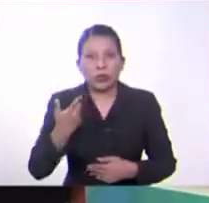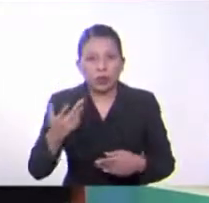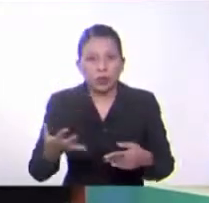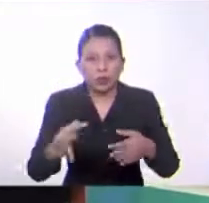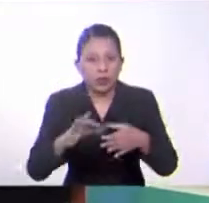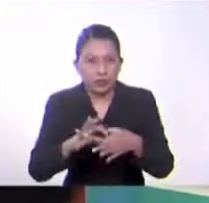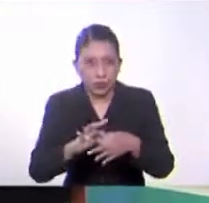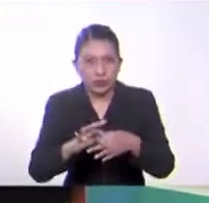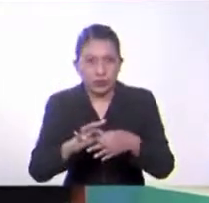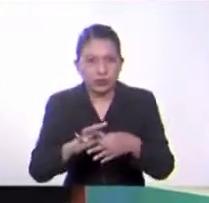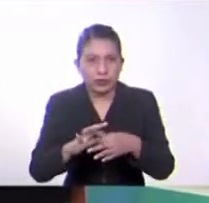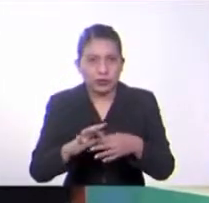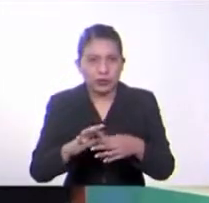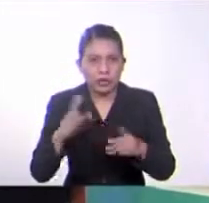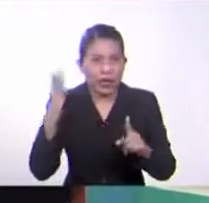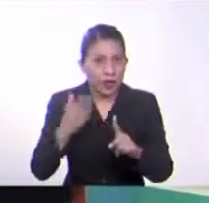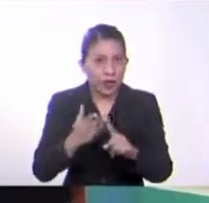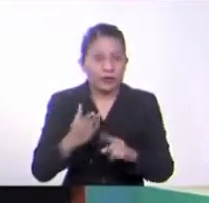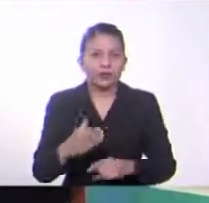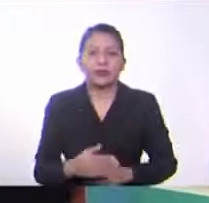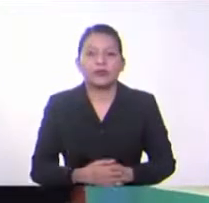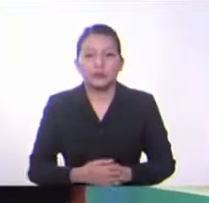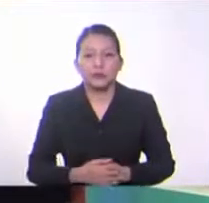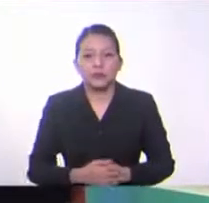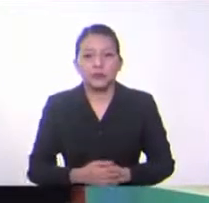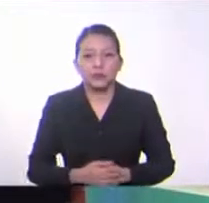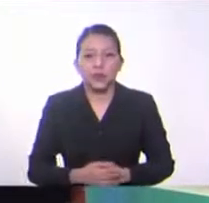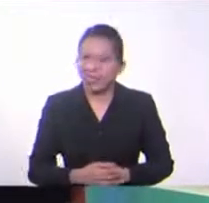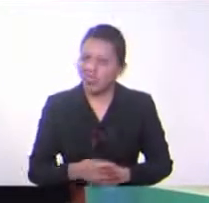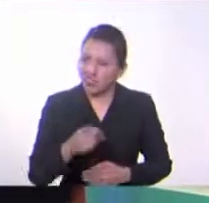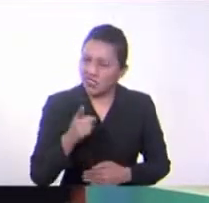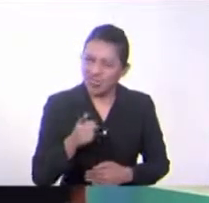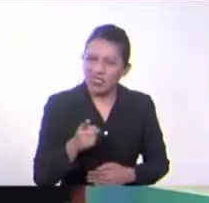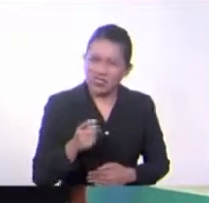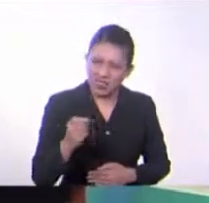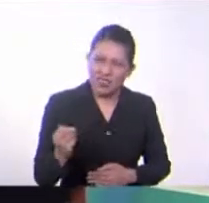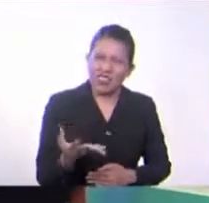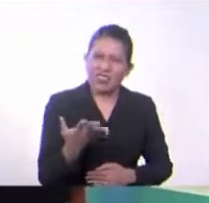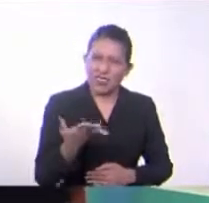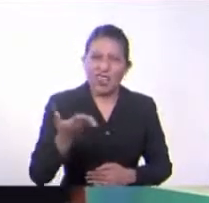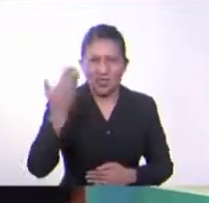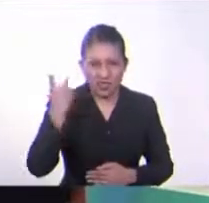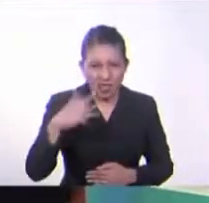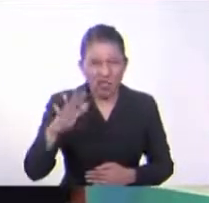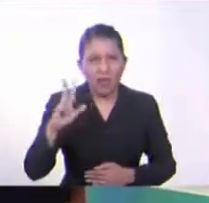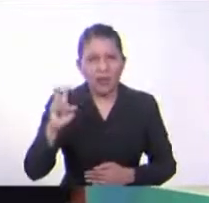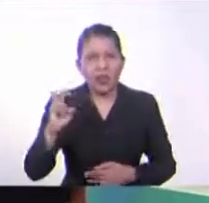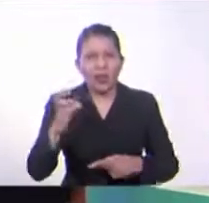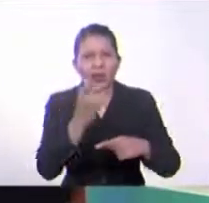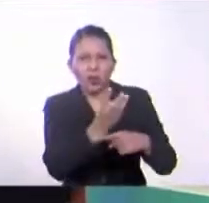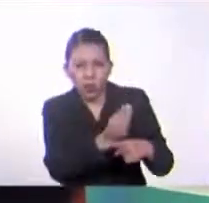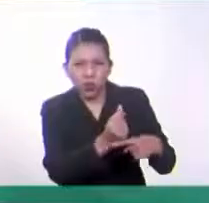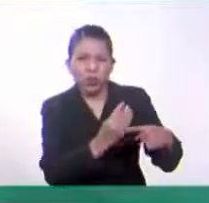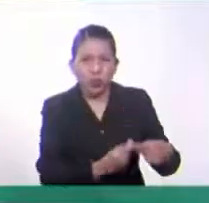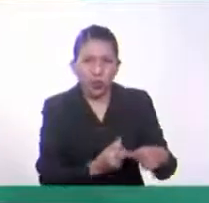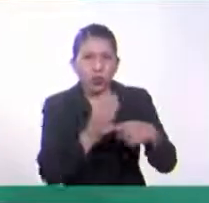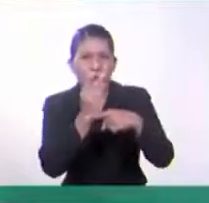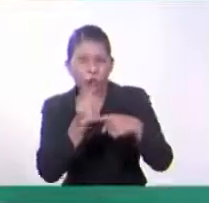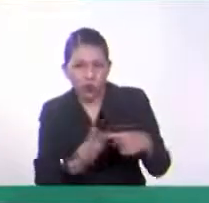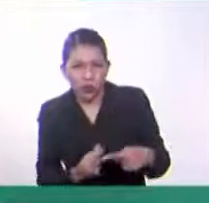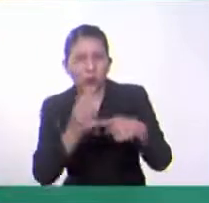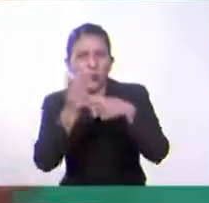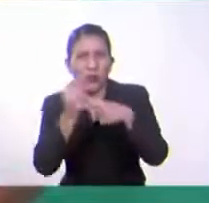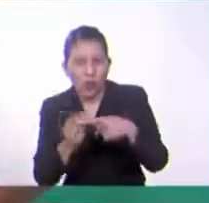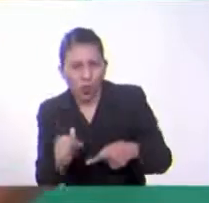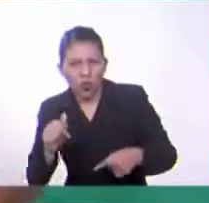proporcionalidad directa. Eso es nuevo, ¿verdad? Porque ya habíamos estudiado proporciones, que estuvimos aprendiendo a cocinar, pero ahora